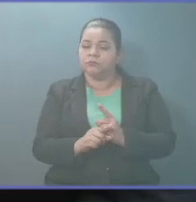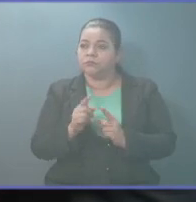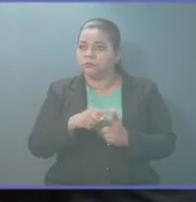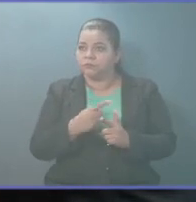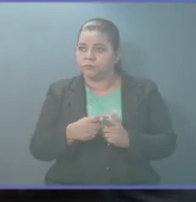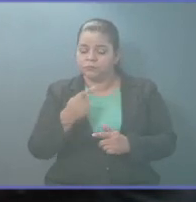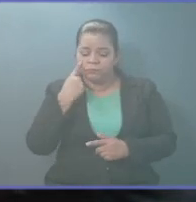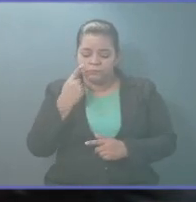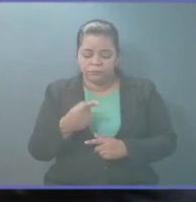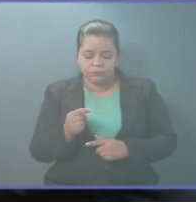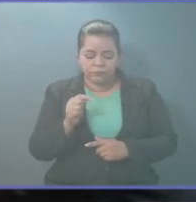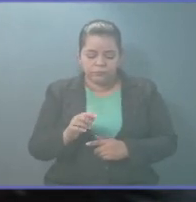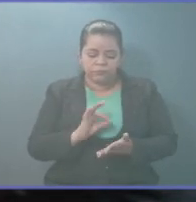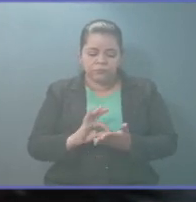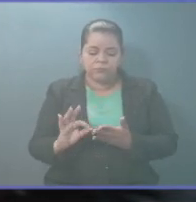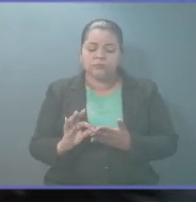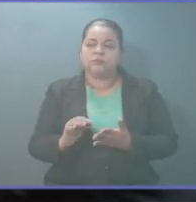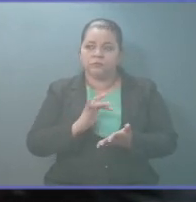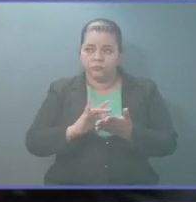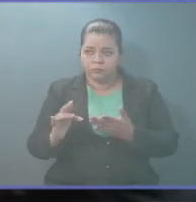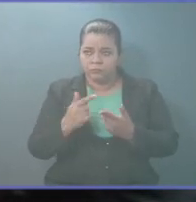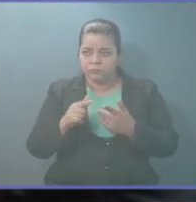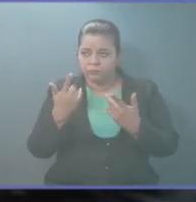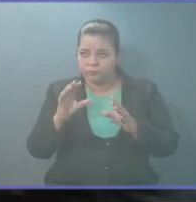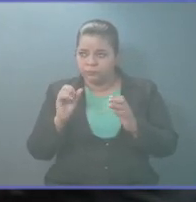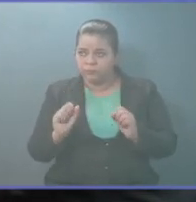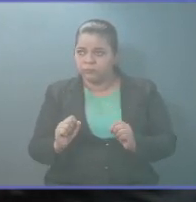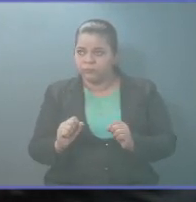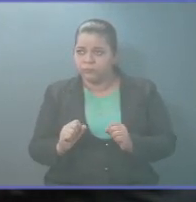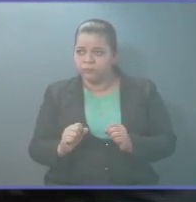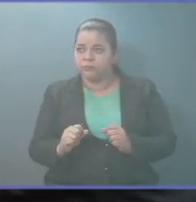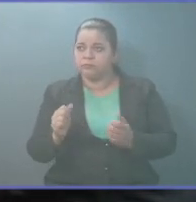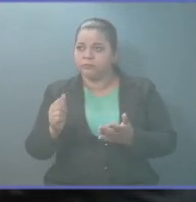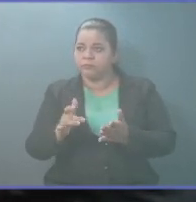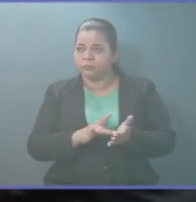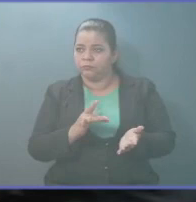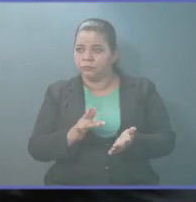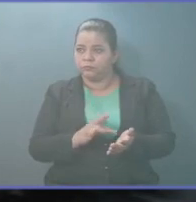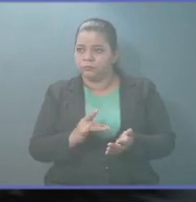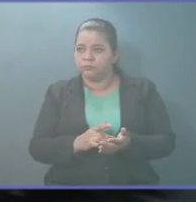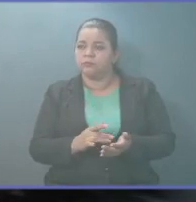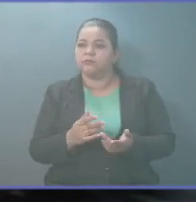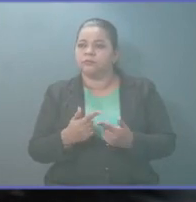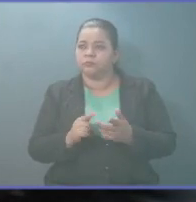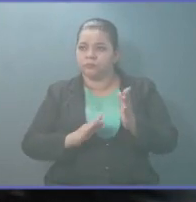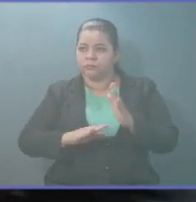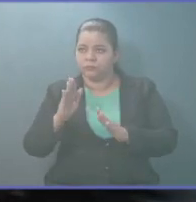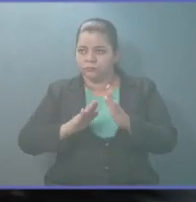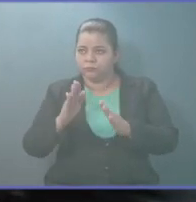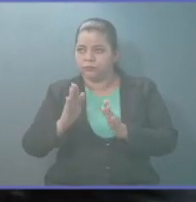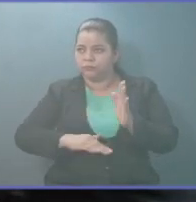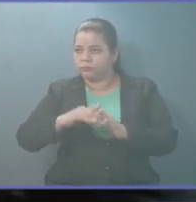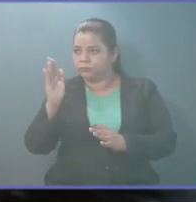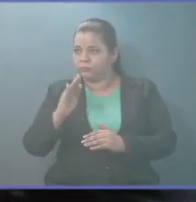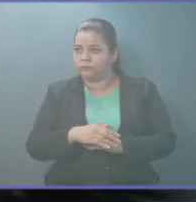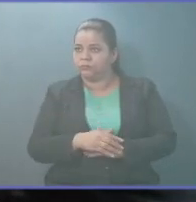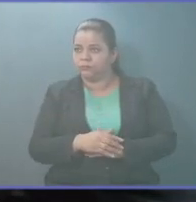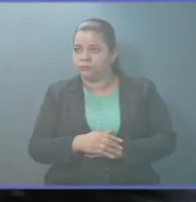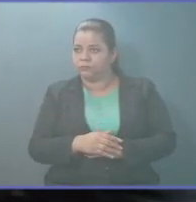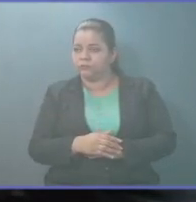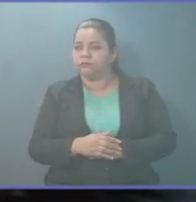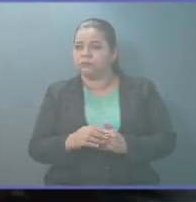vacío y se podía aprovechar para coaptar la participación de más candidatos. Desde